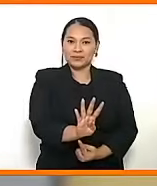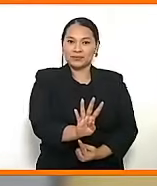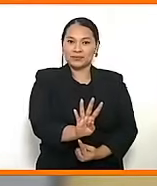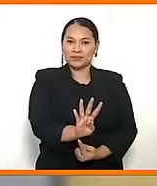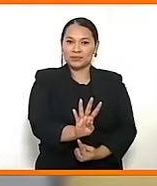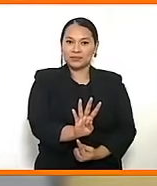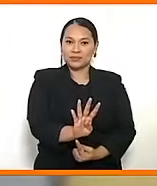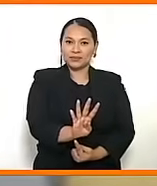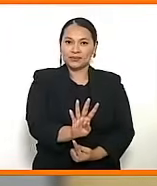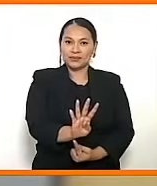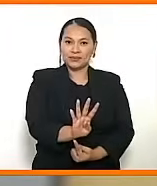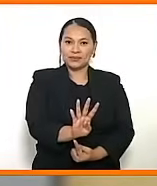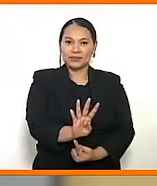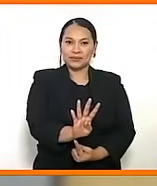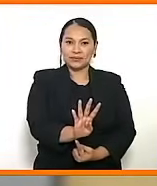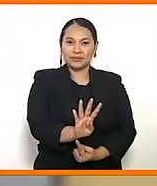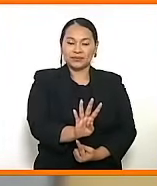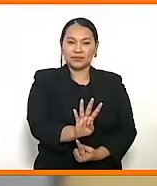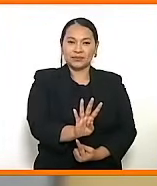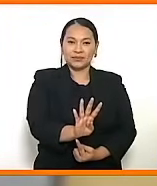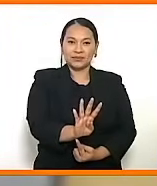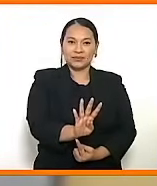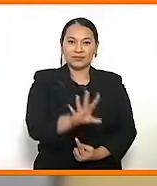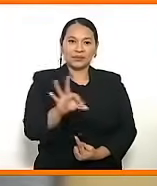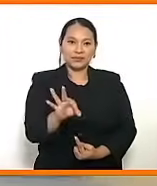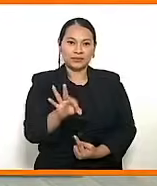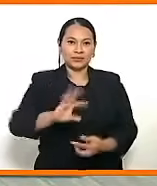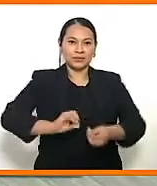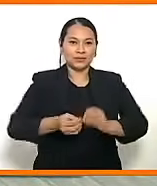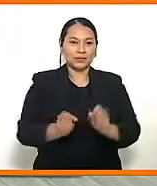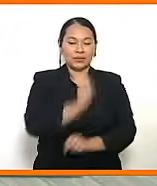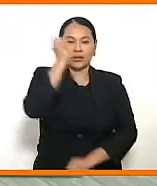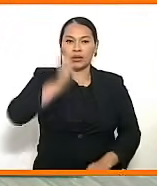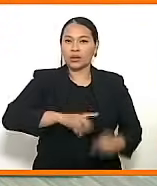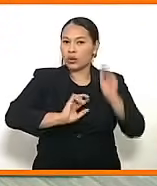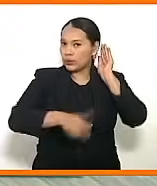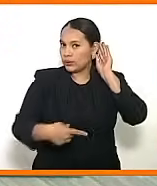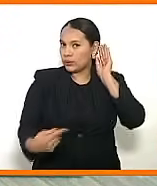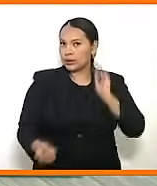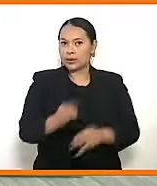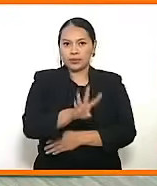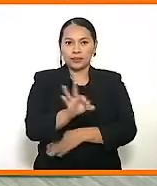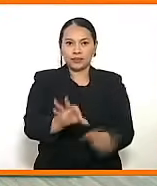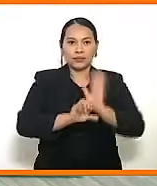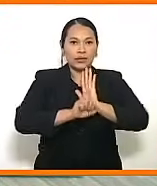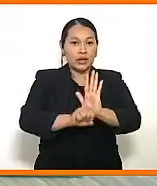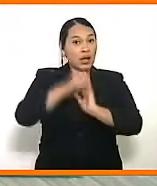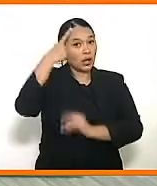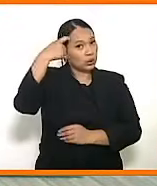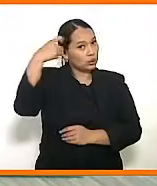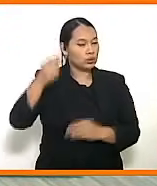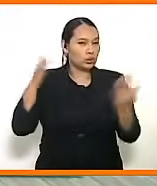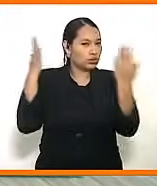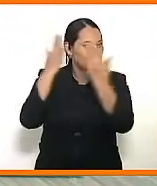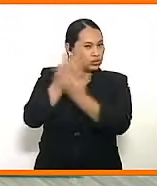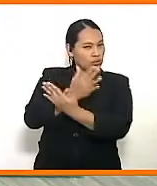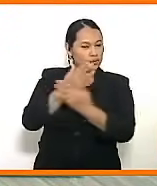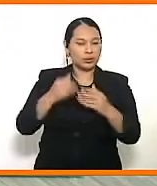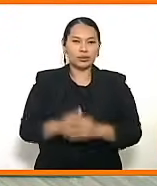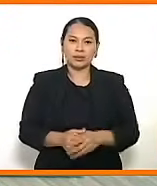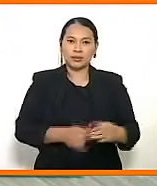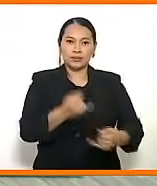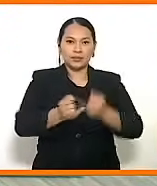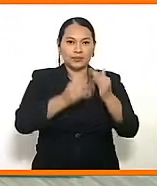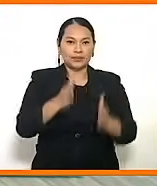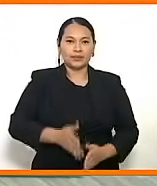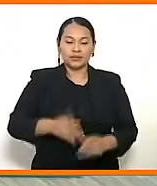4, el segundo dígito es el 9, número favorecido 49 con su símbolo de sueño sombra. Espero que formes parte de nuestros